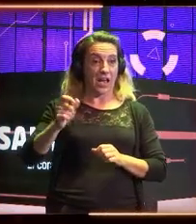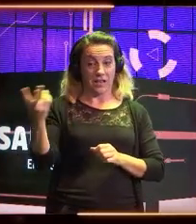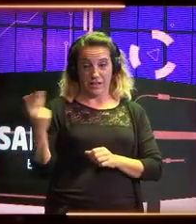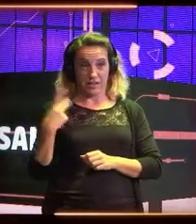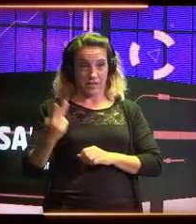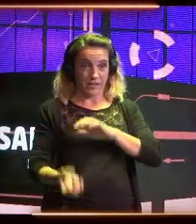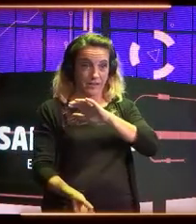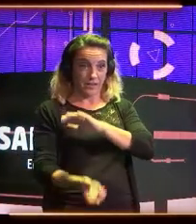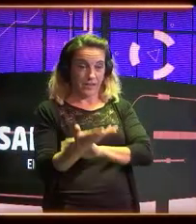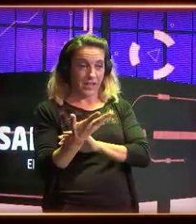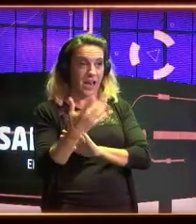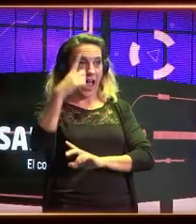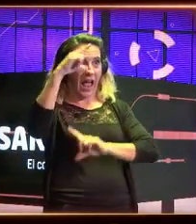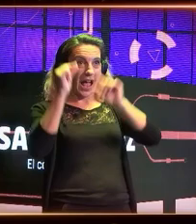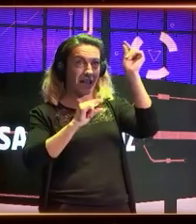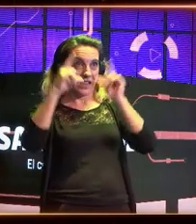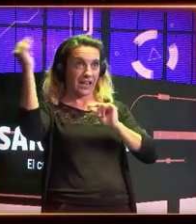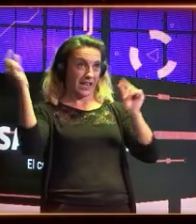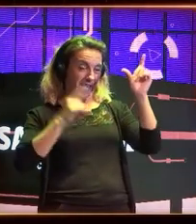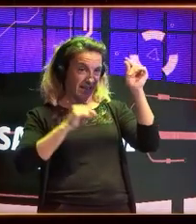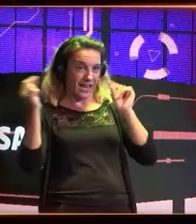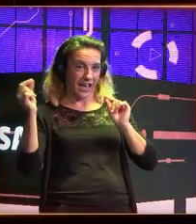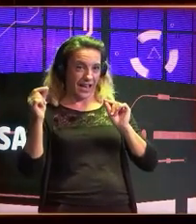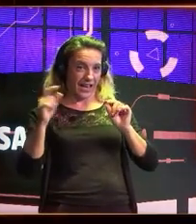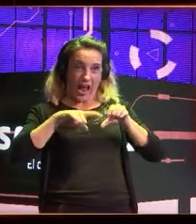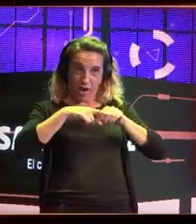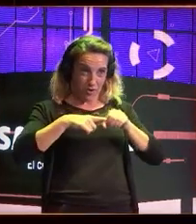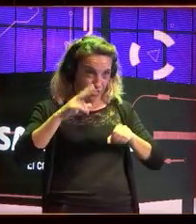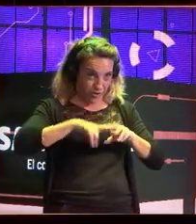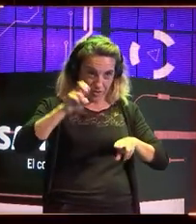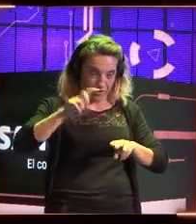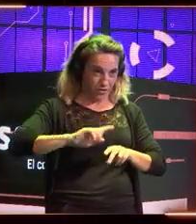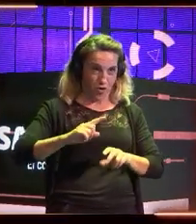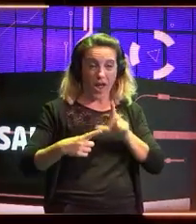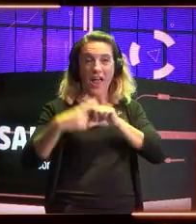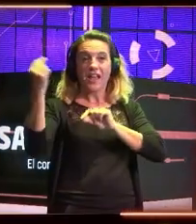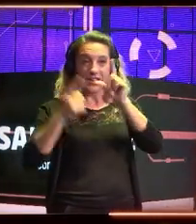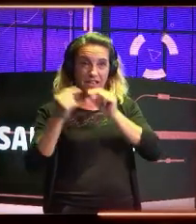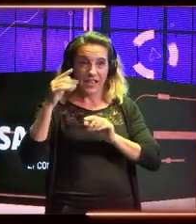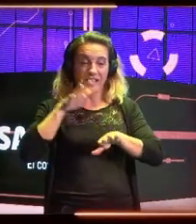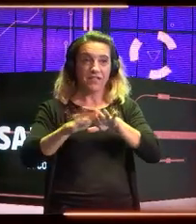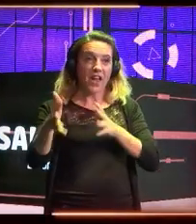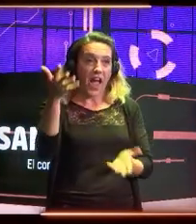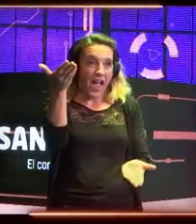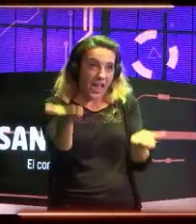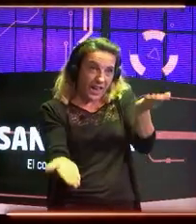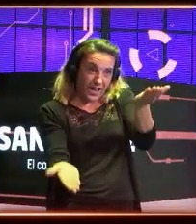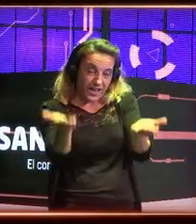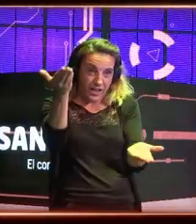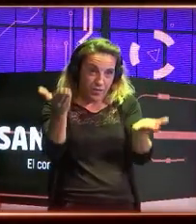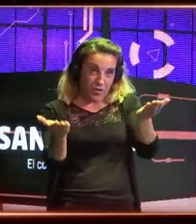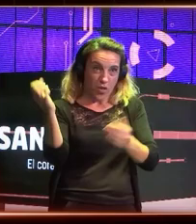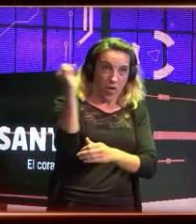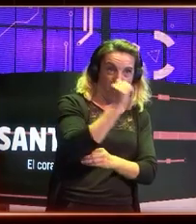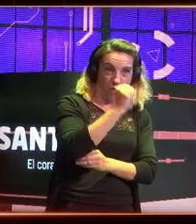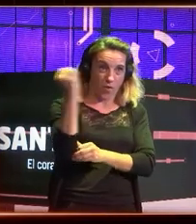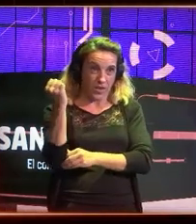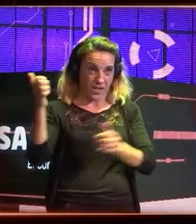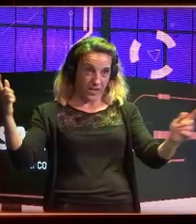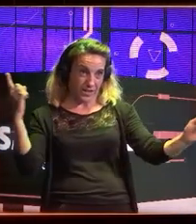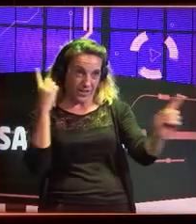agujero Perdón una estrella me puse nervioso una estrella no es más que un equilibrio estable entre dos fuerzas opuestas